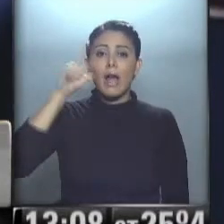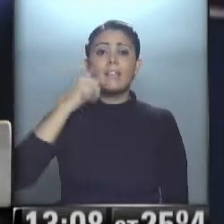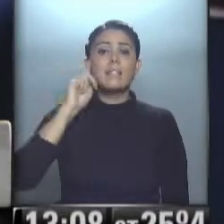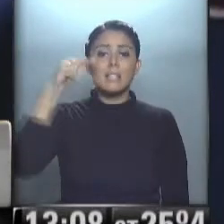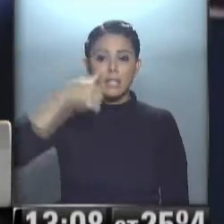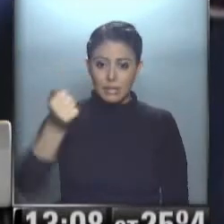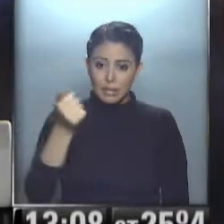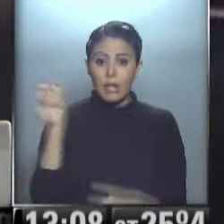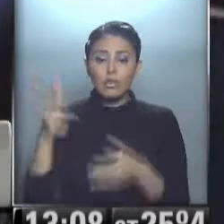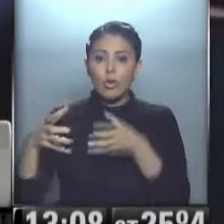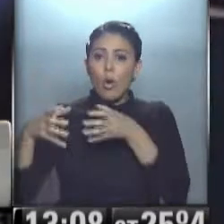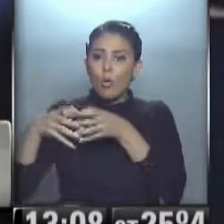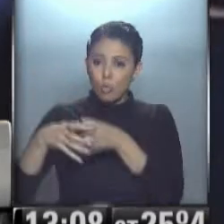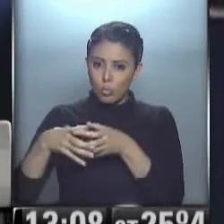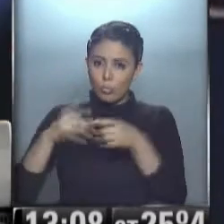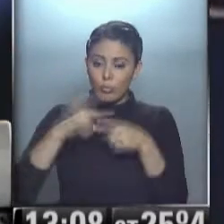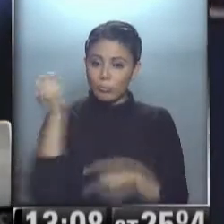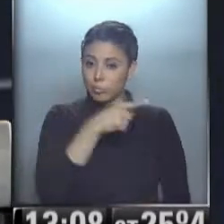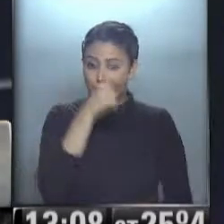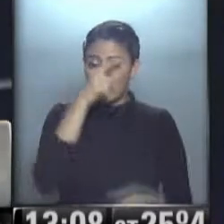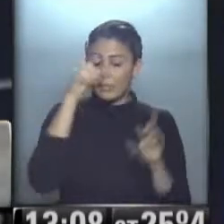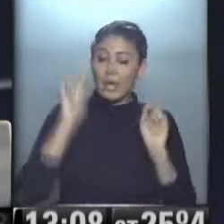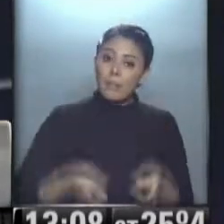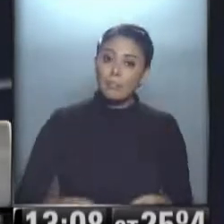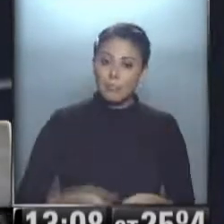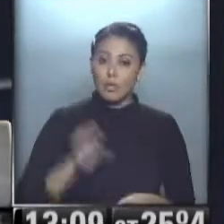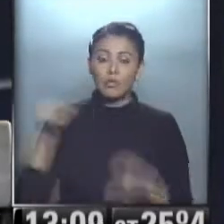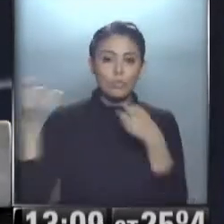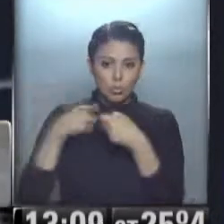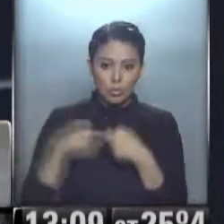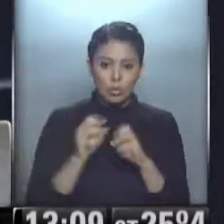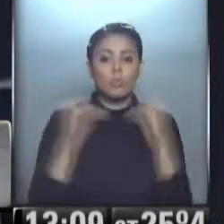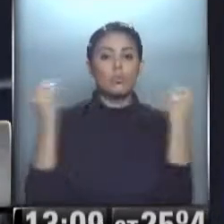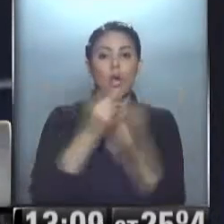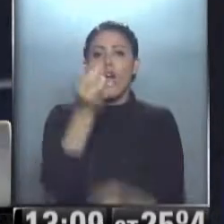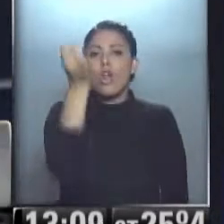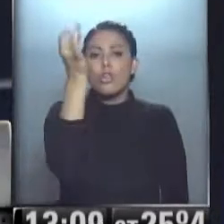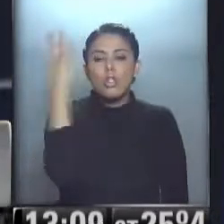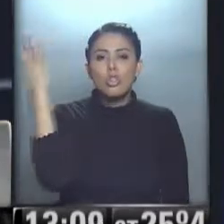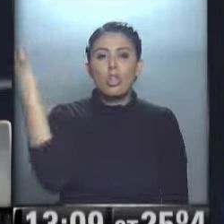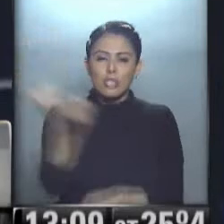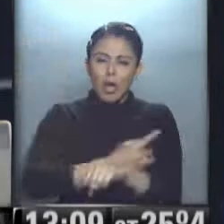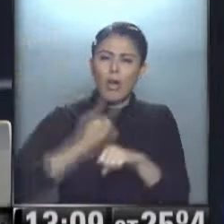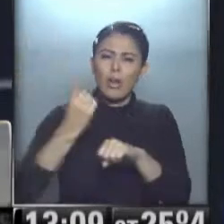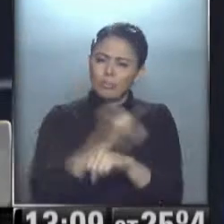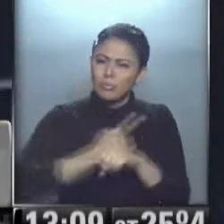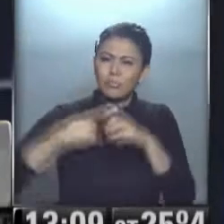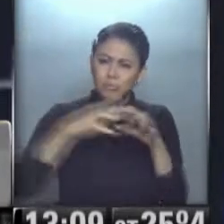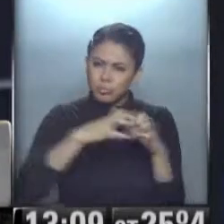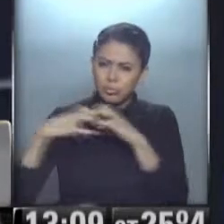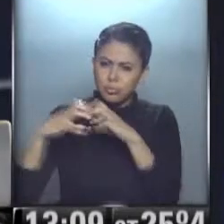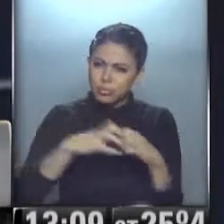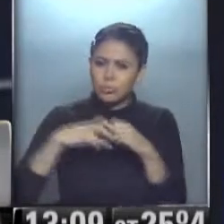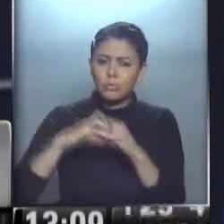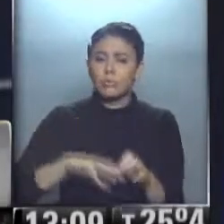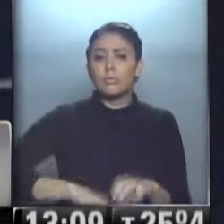el respaldo del bloque del frente para la victoria y también de sus aliados fueron 12 horas de debate y en el momento de la votación ocurrida a